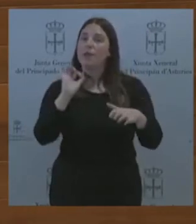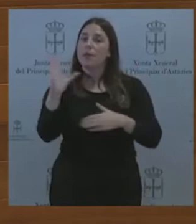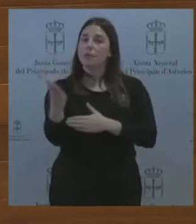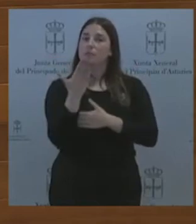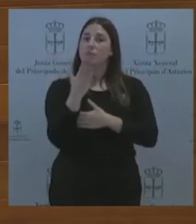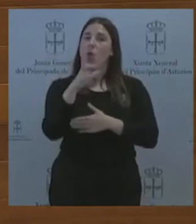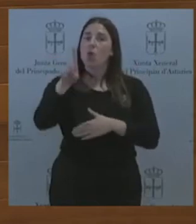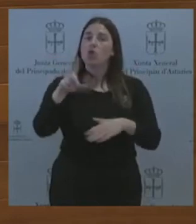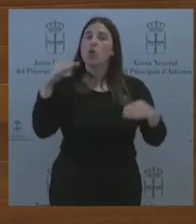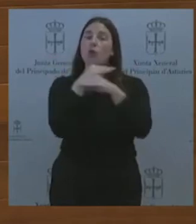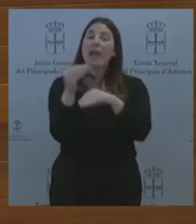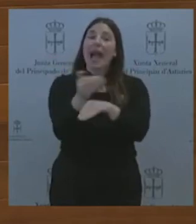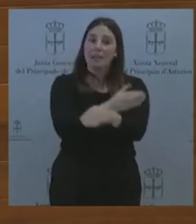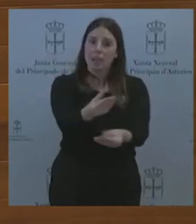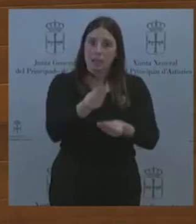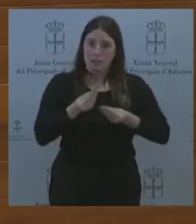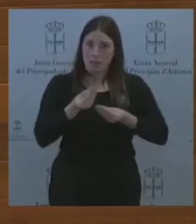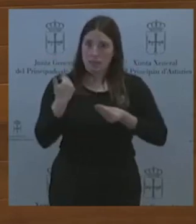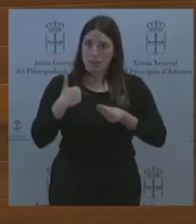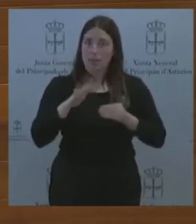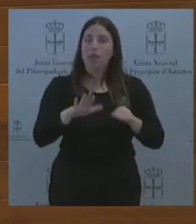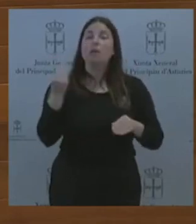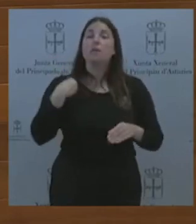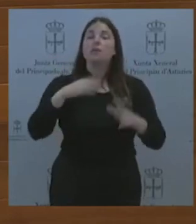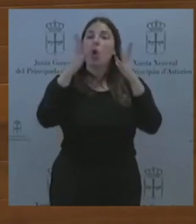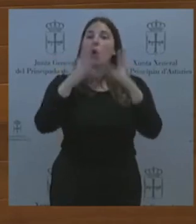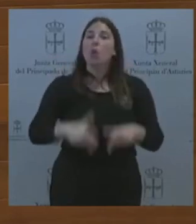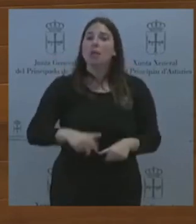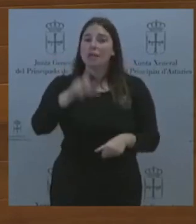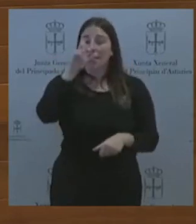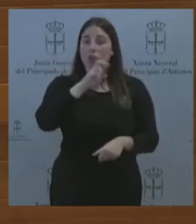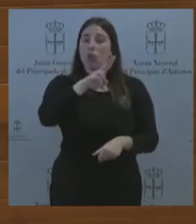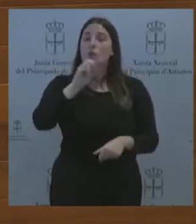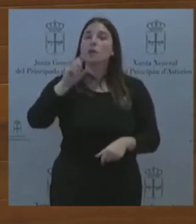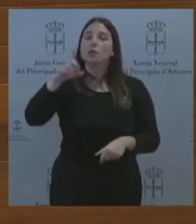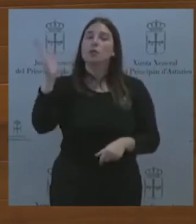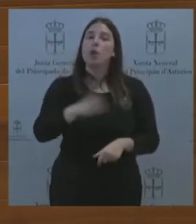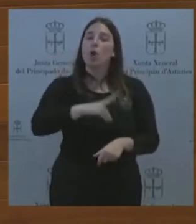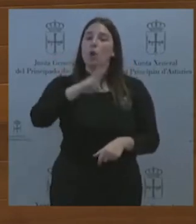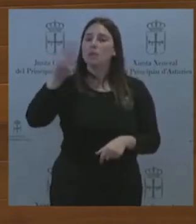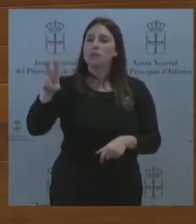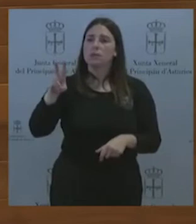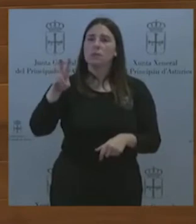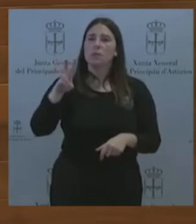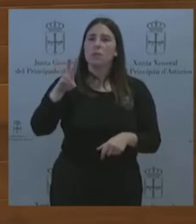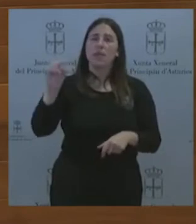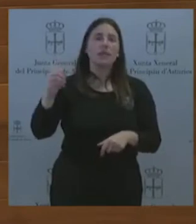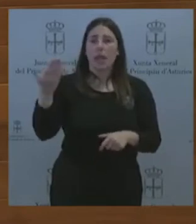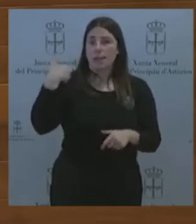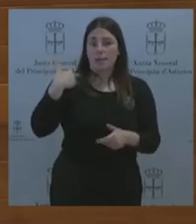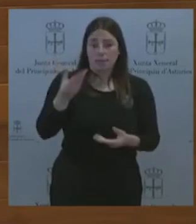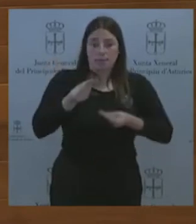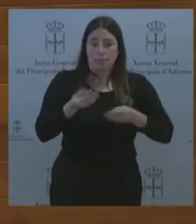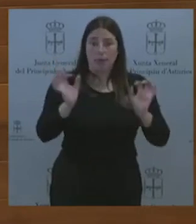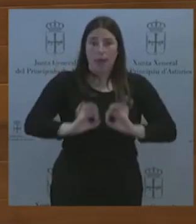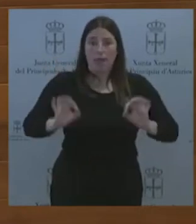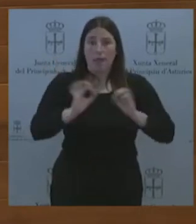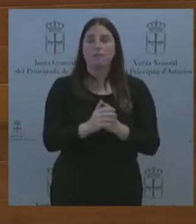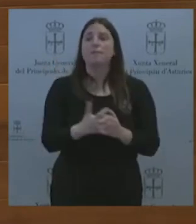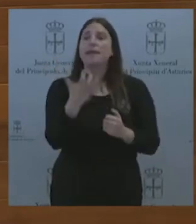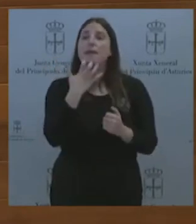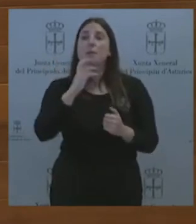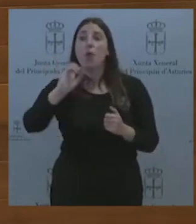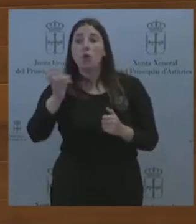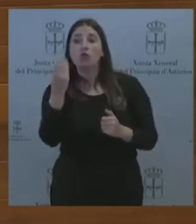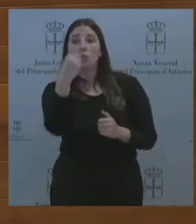las cuentas del año 21 y 20, que tampoco llegaron a tiempo. Es otro ejemplo más de la inoperatividad del